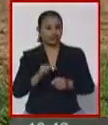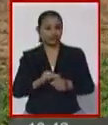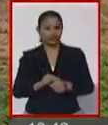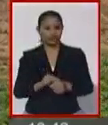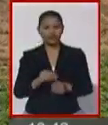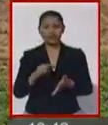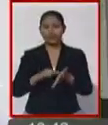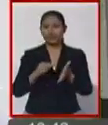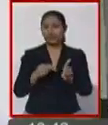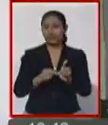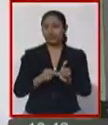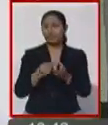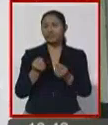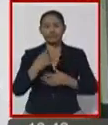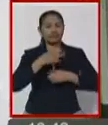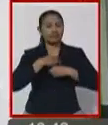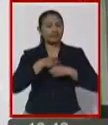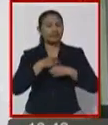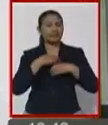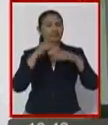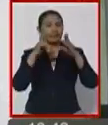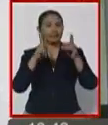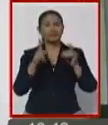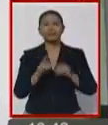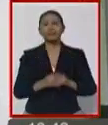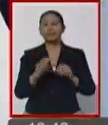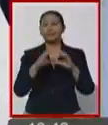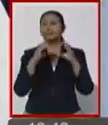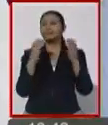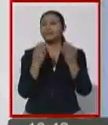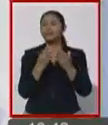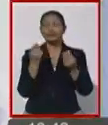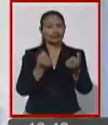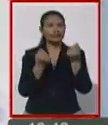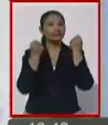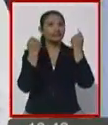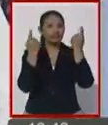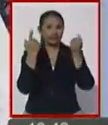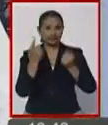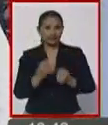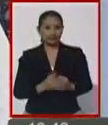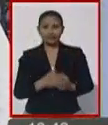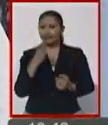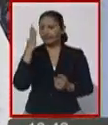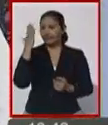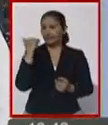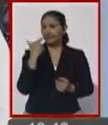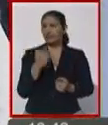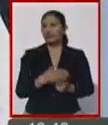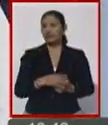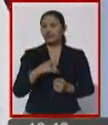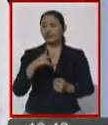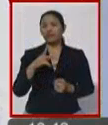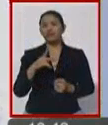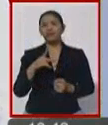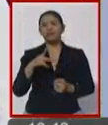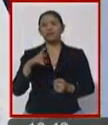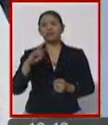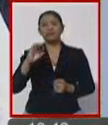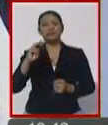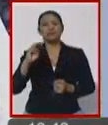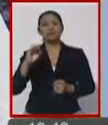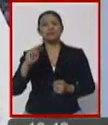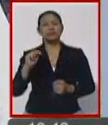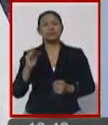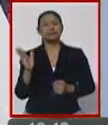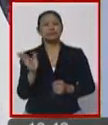Esta situación logró molestar a los socios del club. En primer lugar, sorprendido, porque el patricio cruceño don Ramón Darío